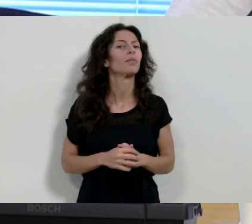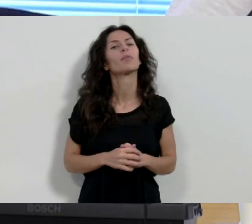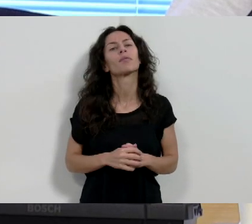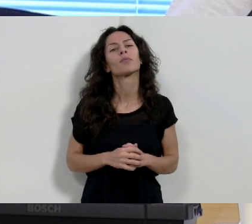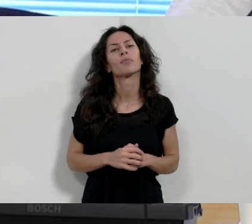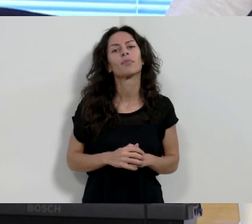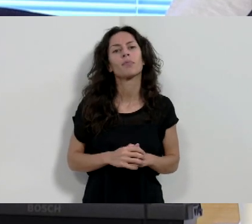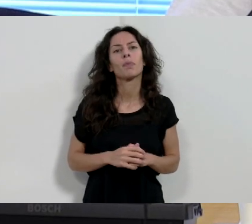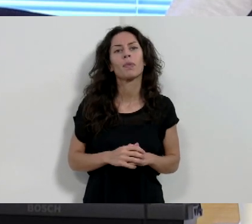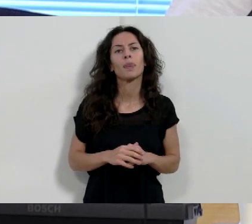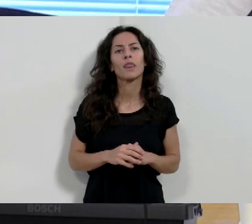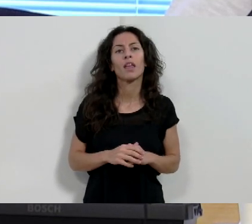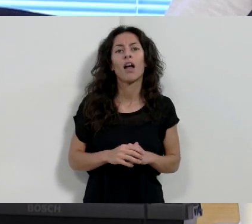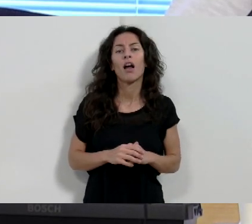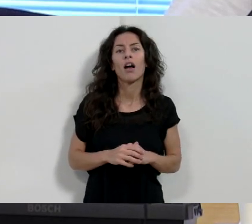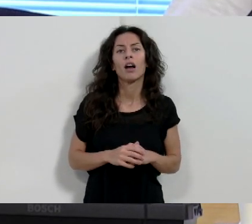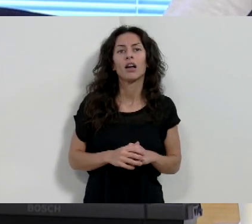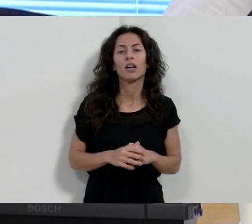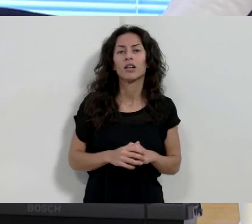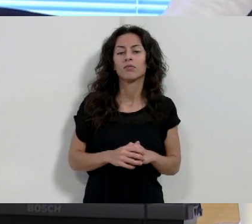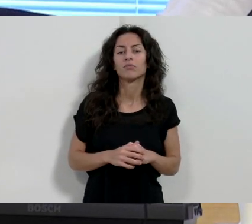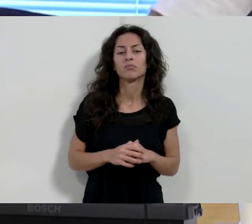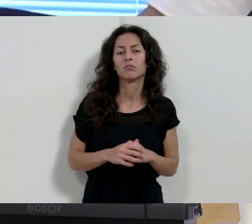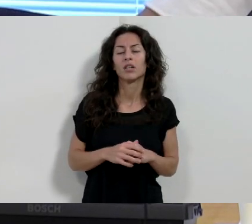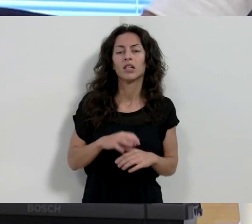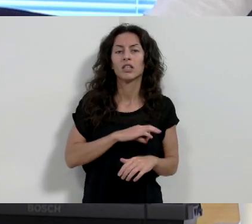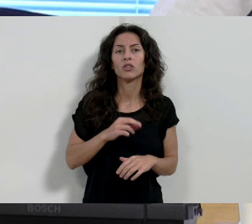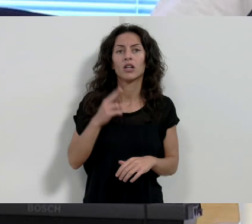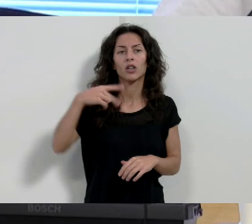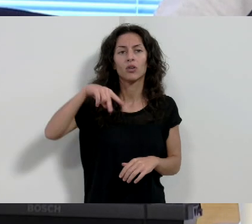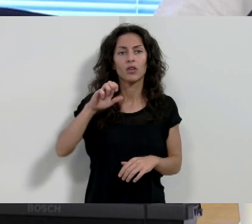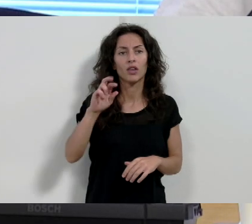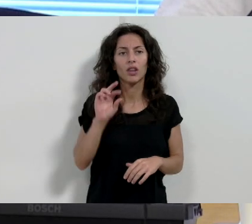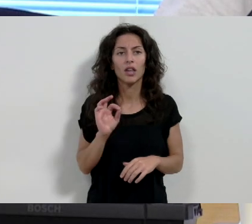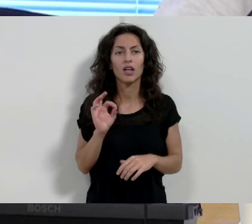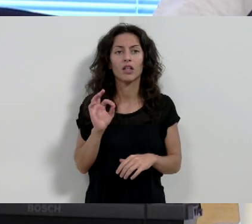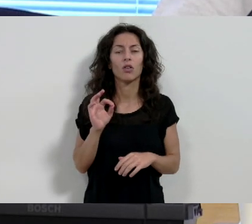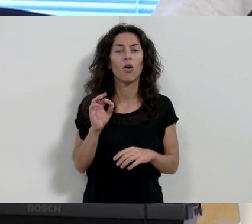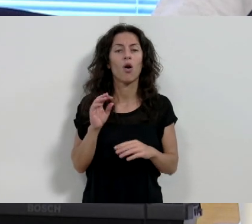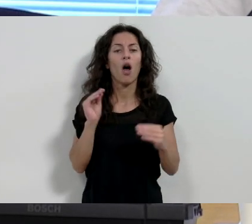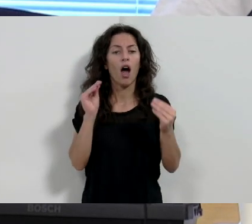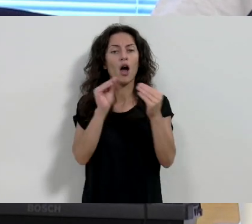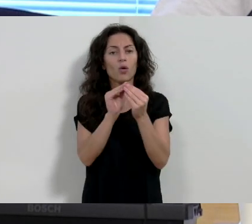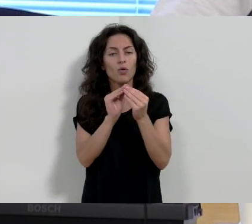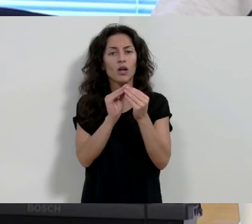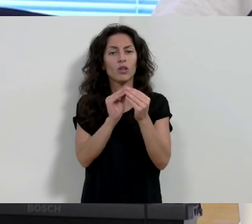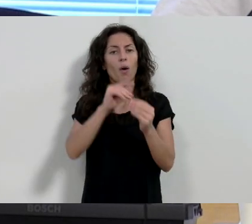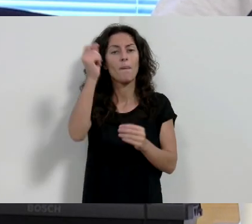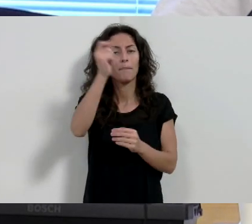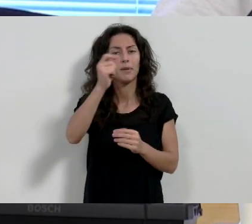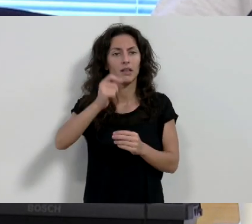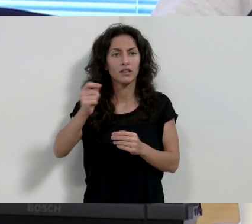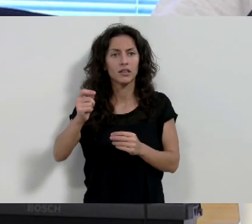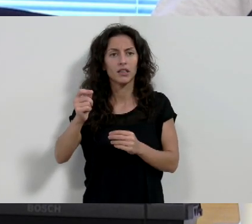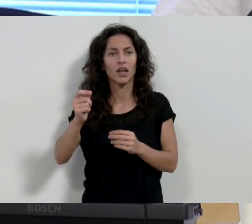afean en las paredes públicas, pero afean también en las particulares y el ayuntamiento tiene que mediar en eso. Habrá que buscar una fórmula